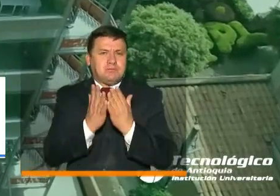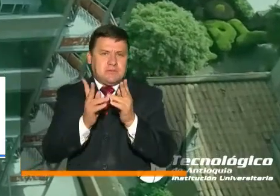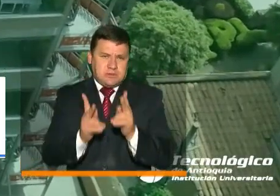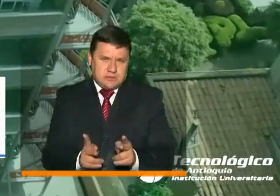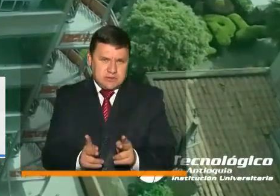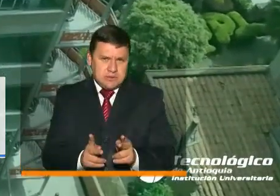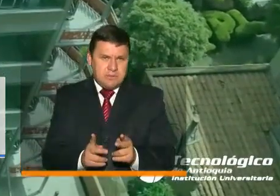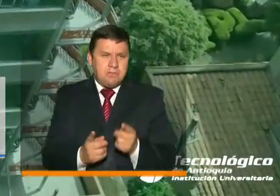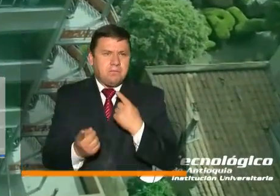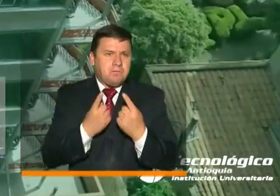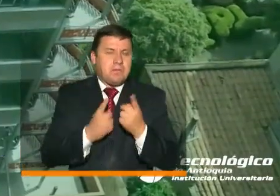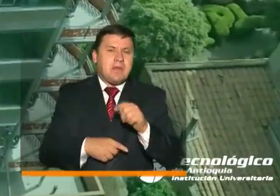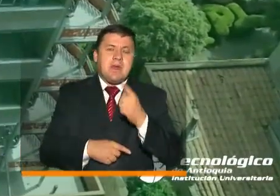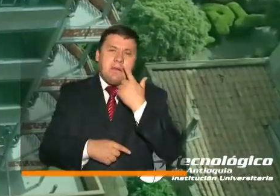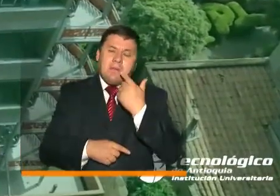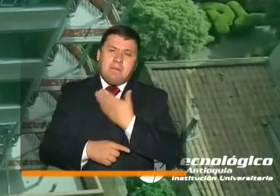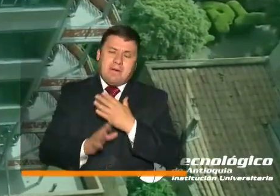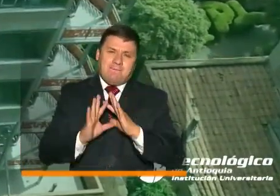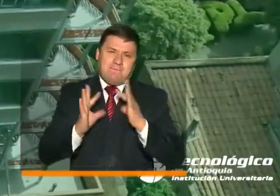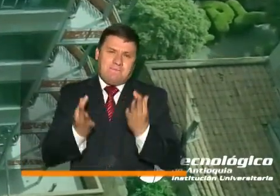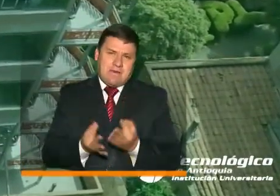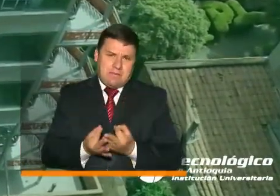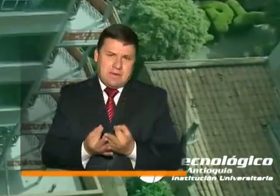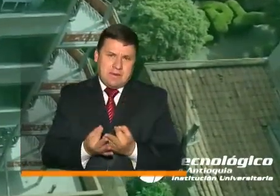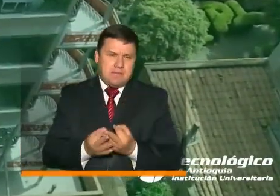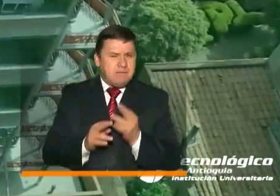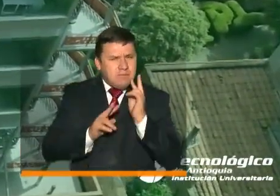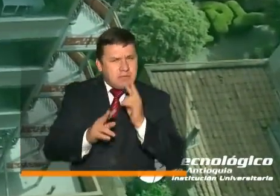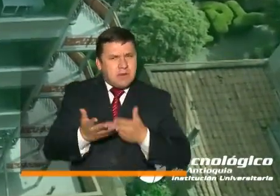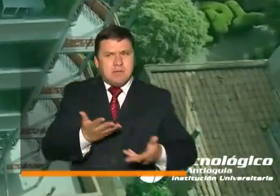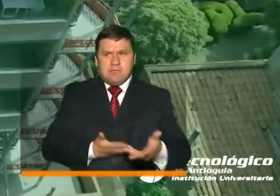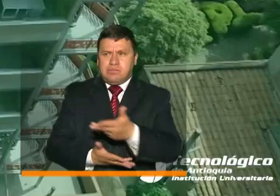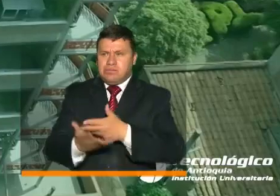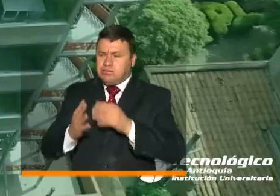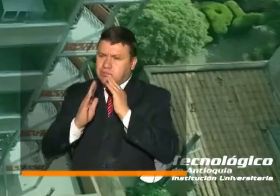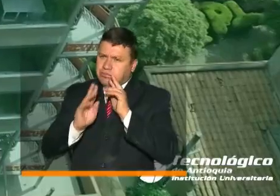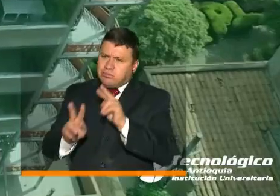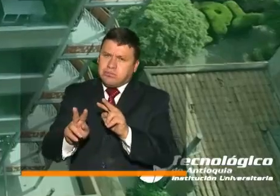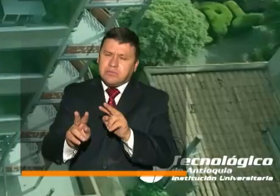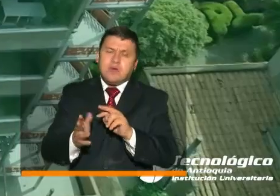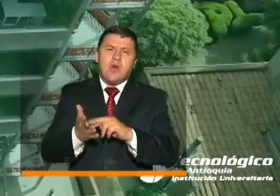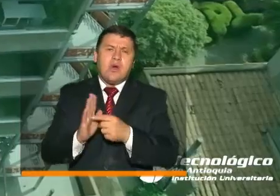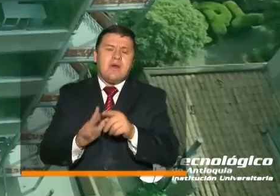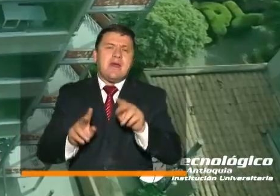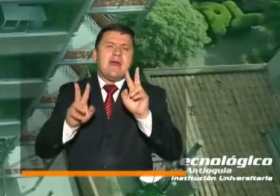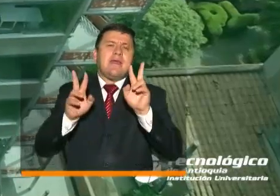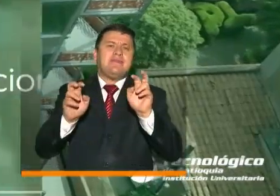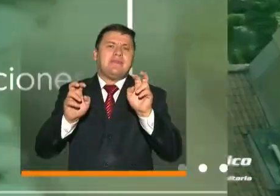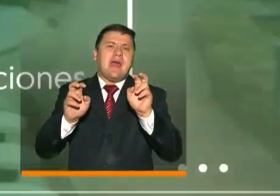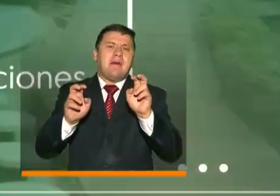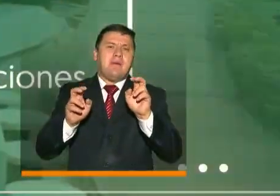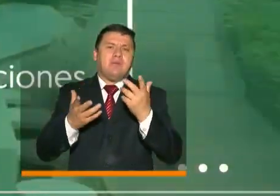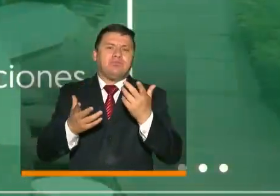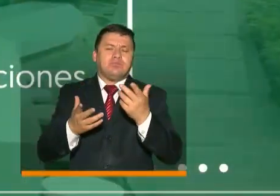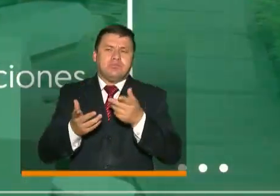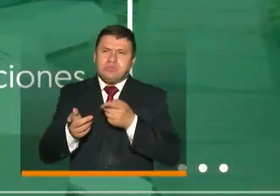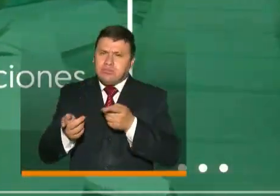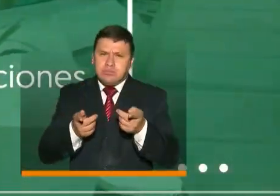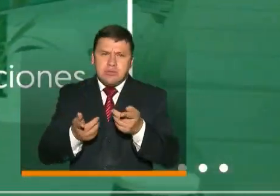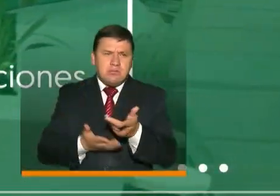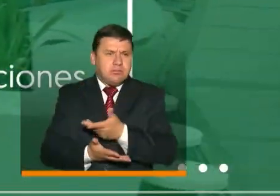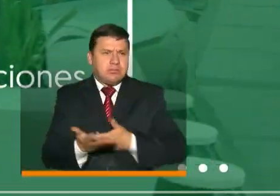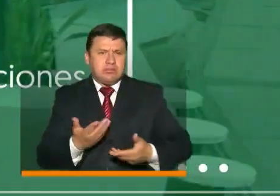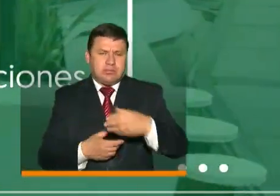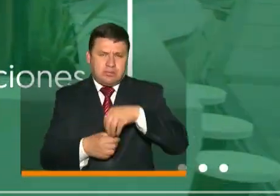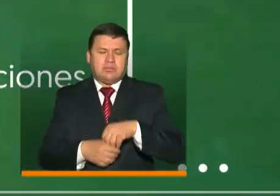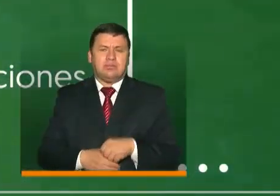estudiantes, inclusive con padres de familia, de mirar la alternativa que tiene que ver con el tema de la triangulación en